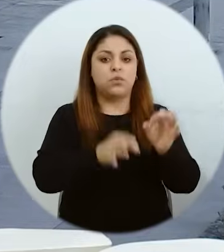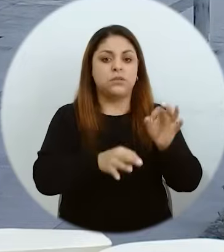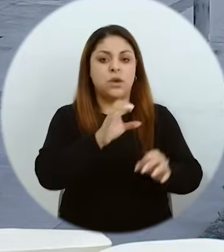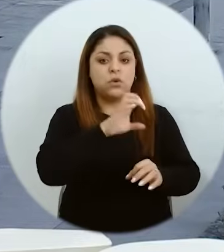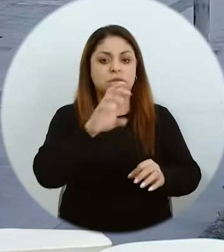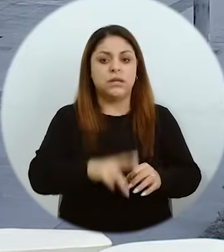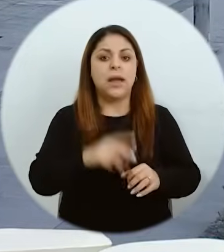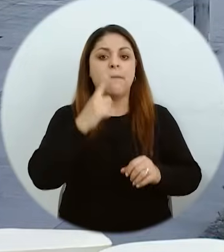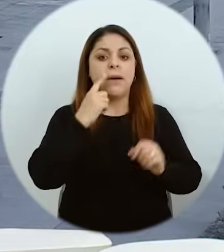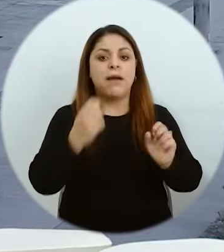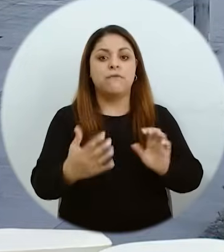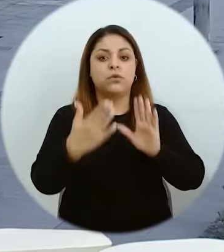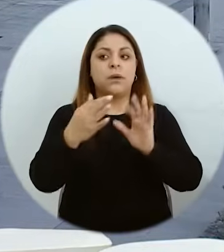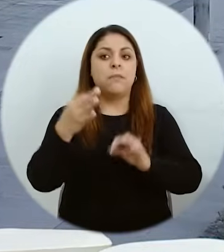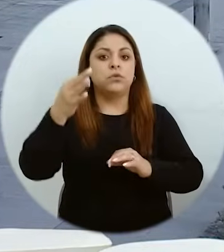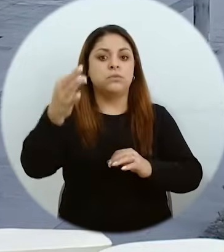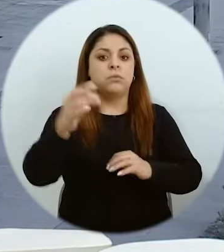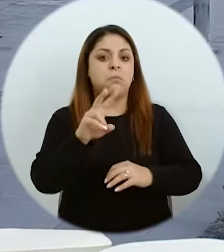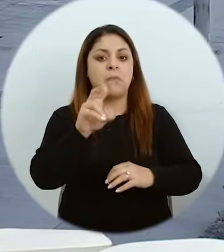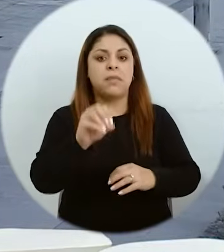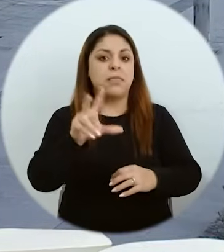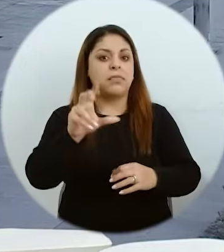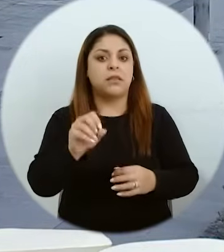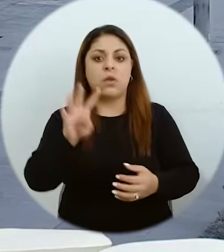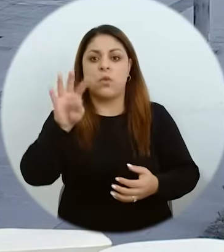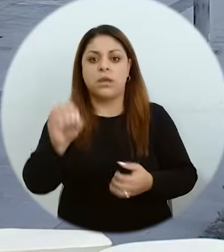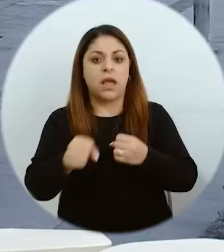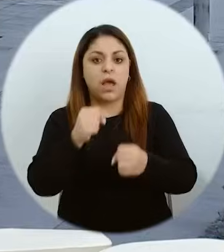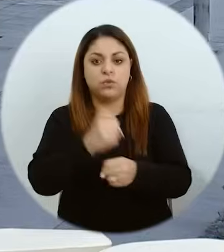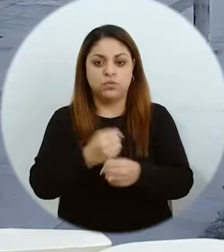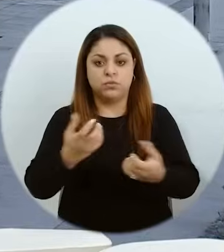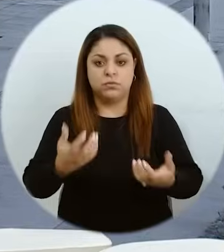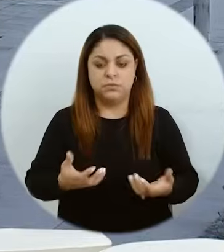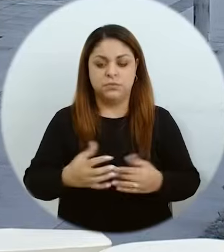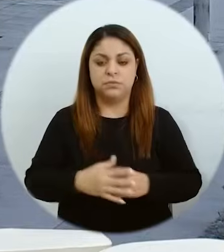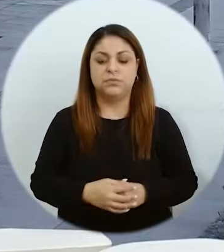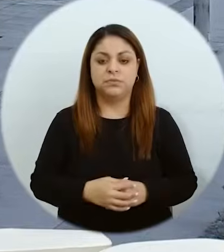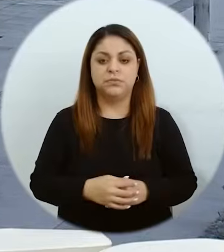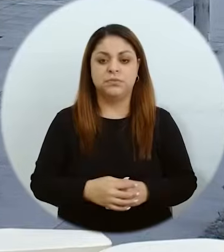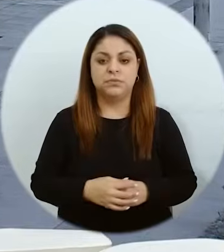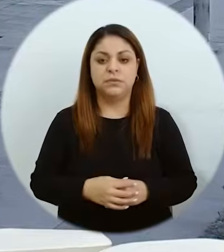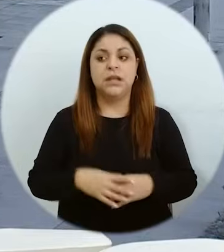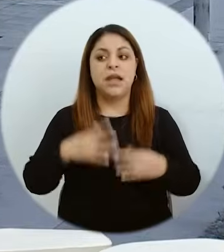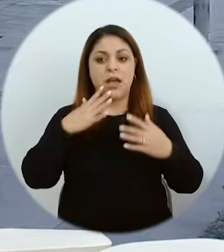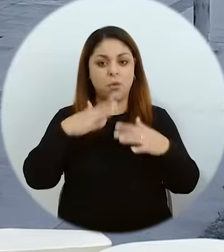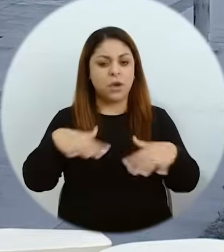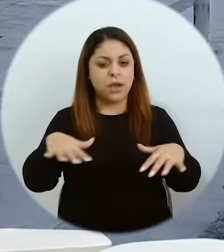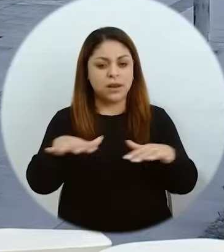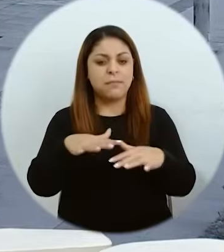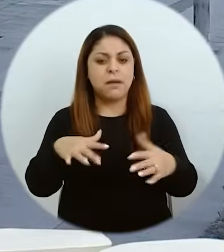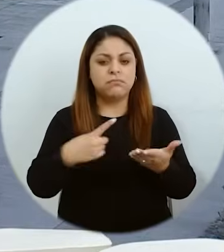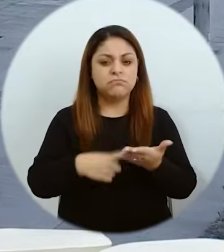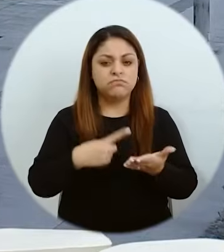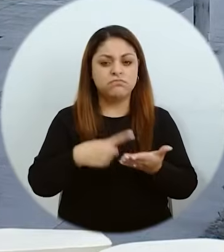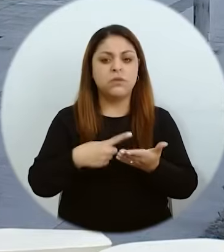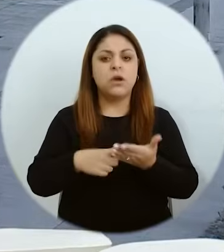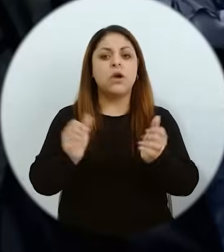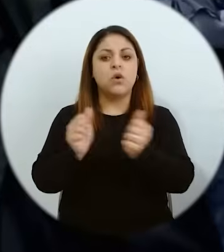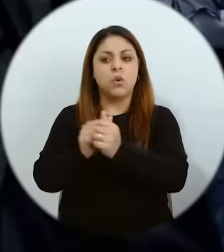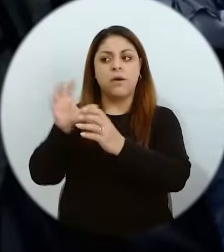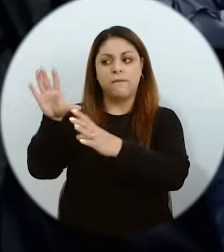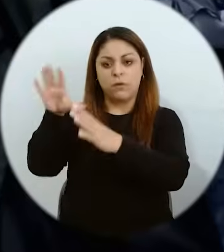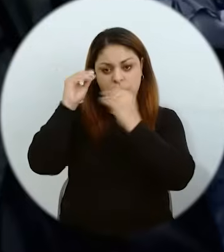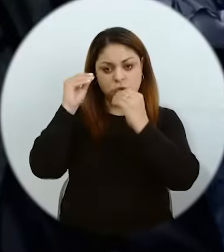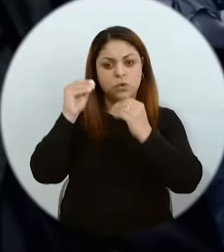Poder Judicial de Costa Rica para enfrentar los próximos 20, 30, 40 años. En un clima de discusión